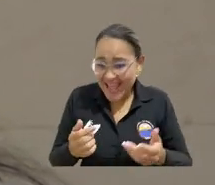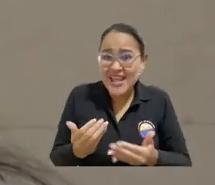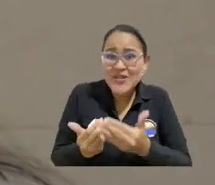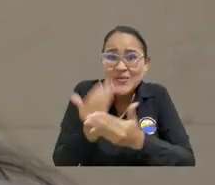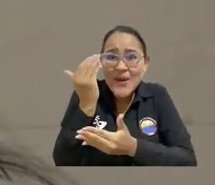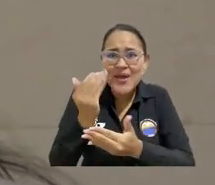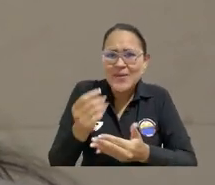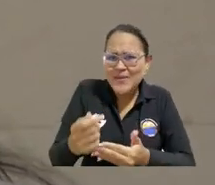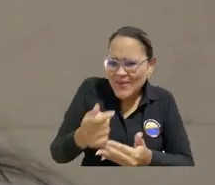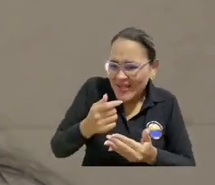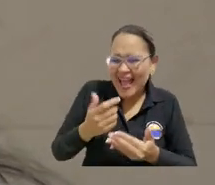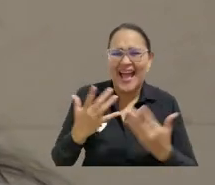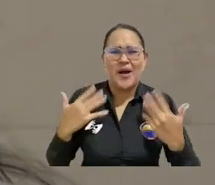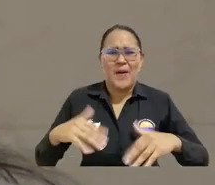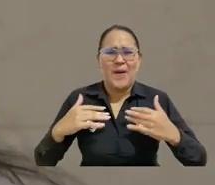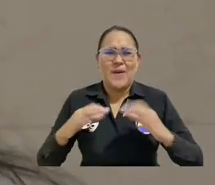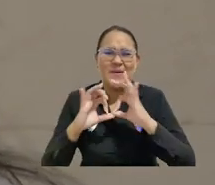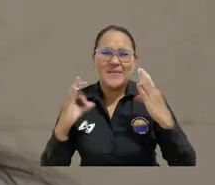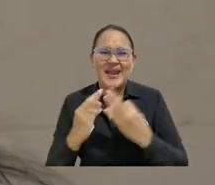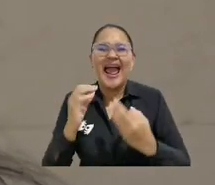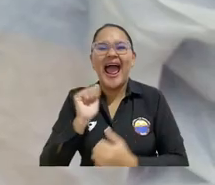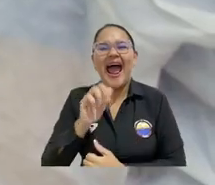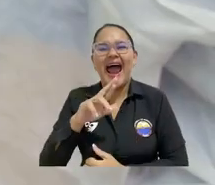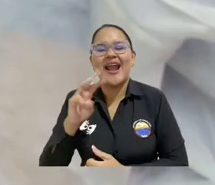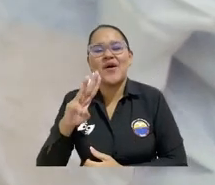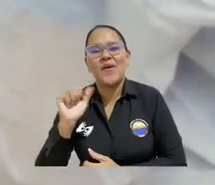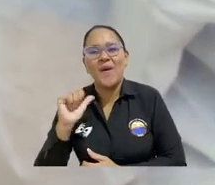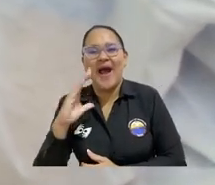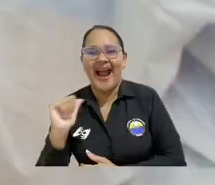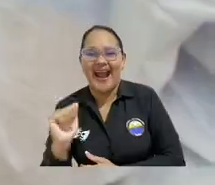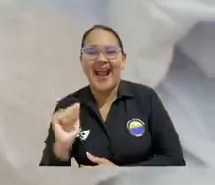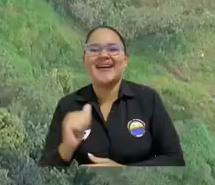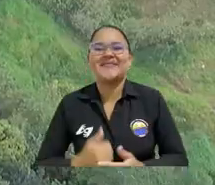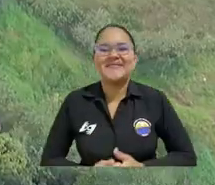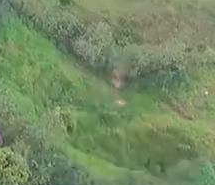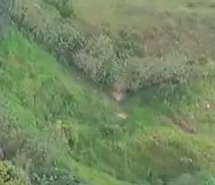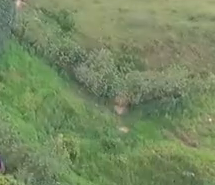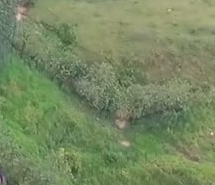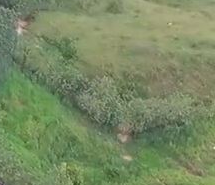prótesis con las familias de Arhuaco y Catanzama.